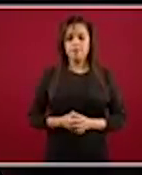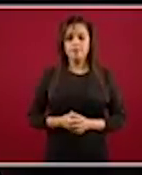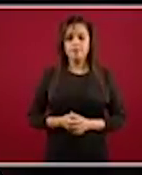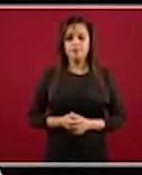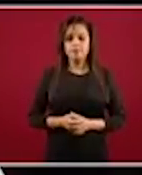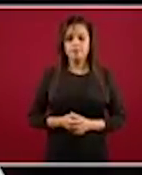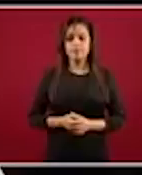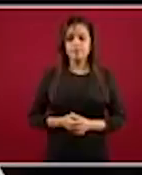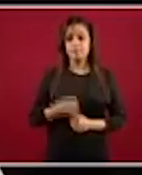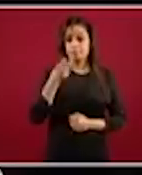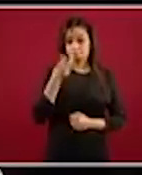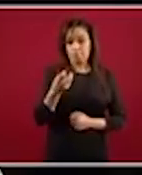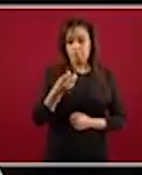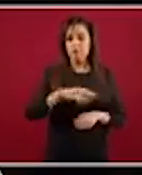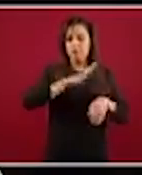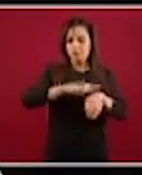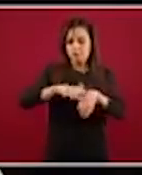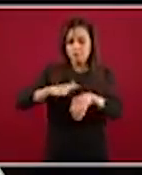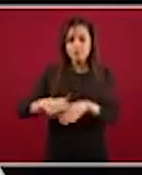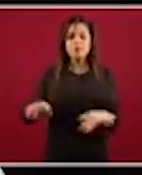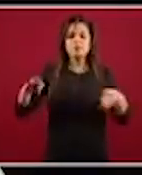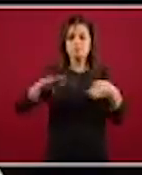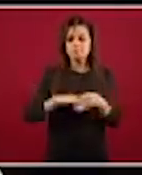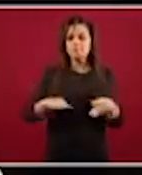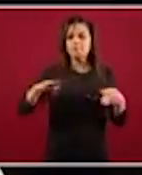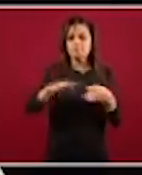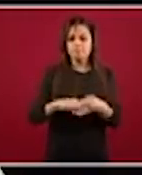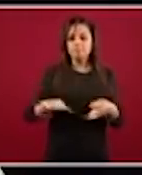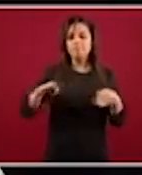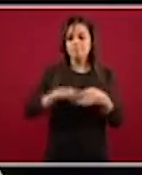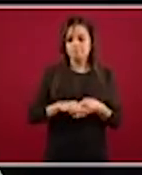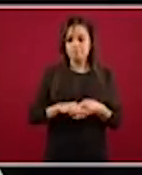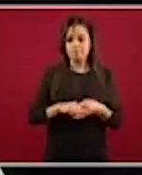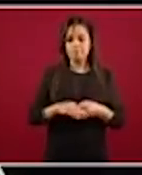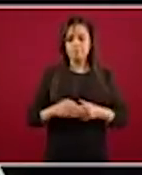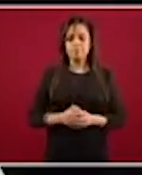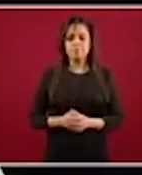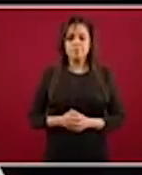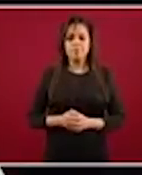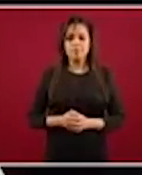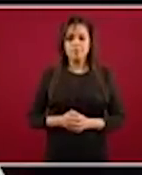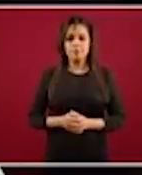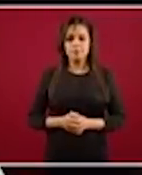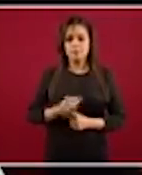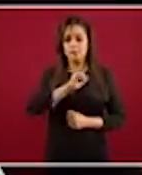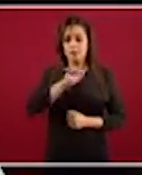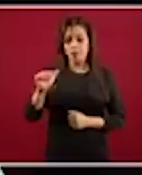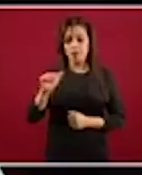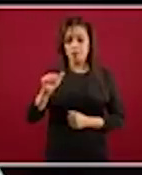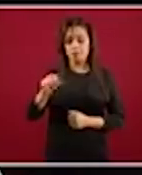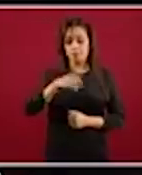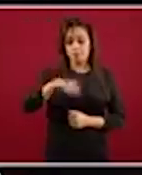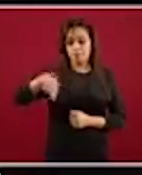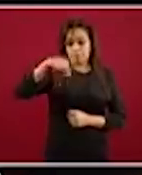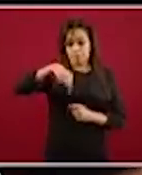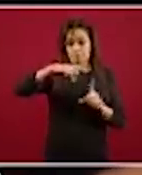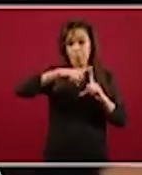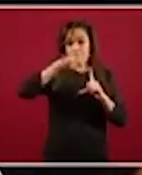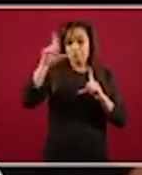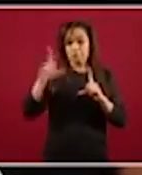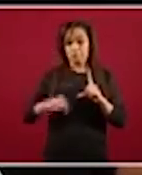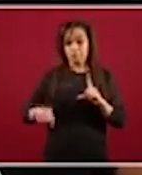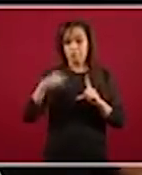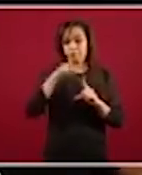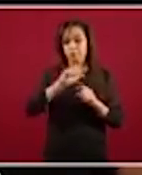comunicado reiteradamente y se han sustentado en el marco legal de nuestro país